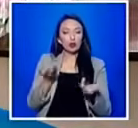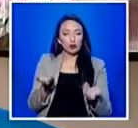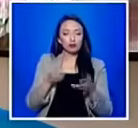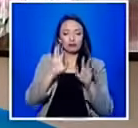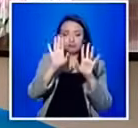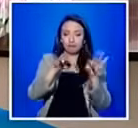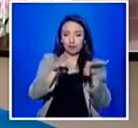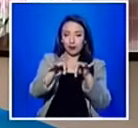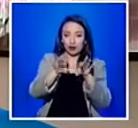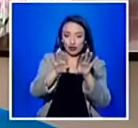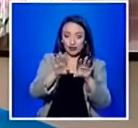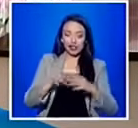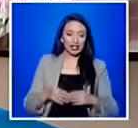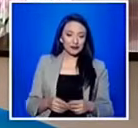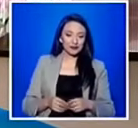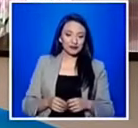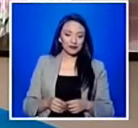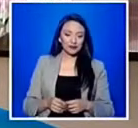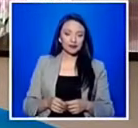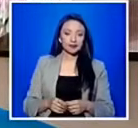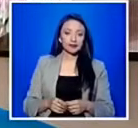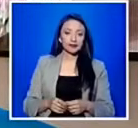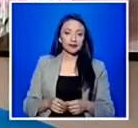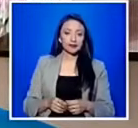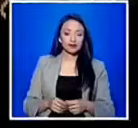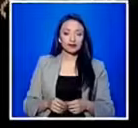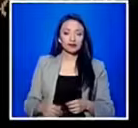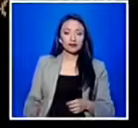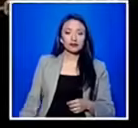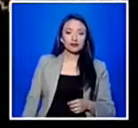lo contamos a continuación en el siguiente reportaje.